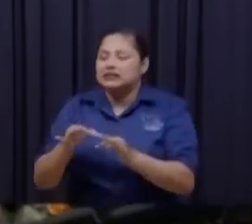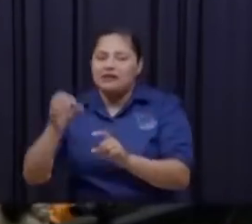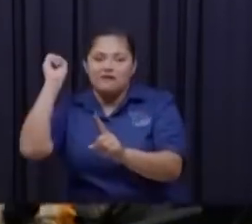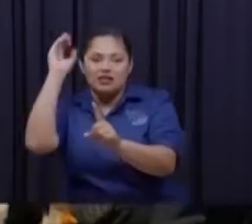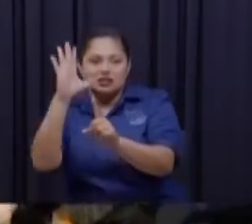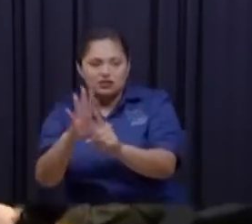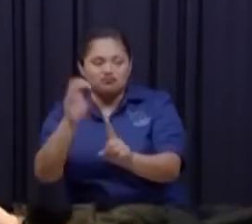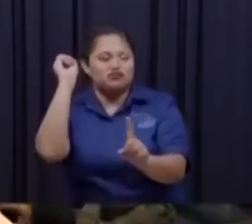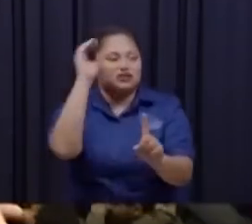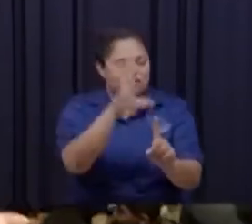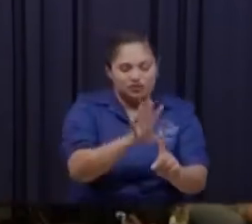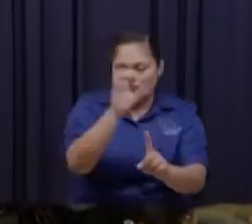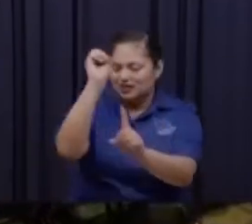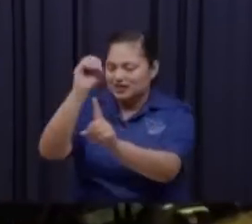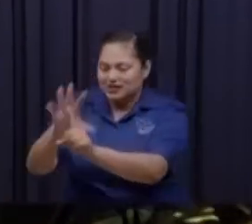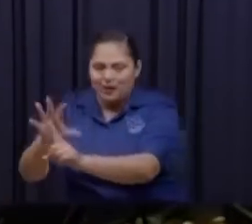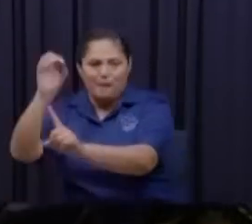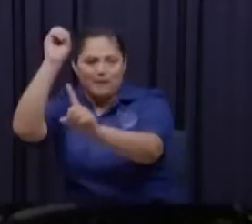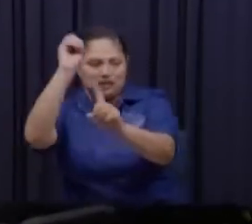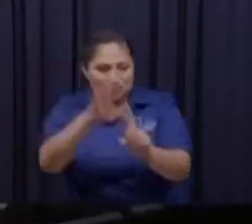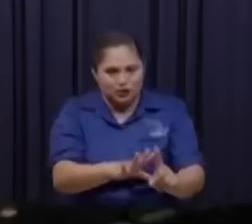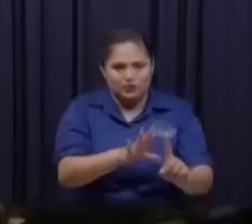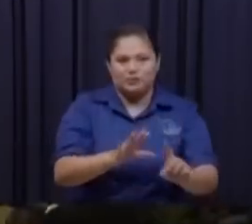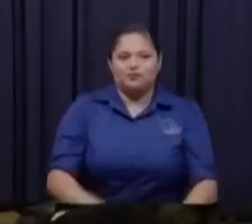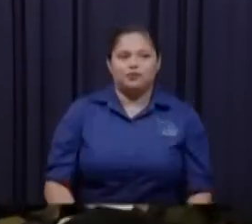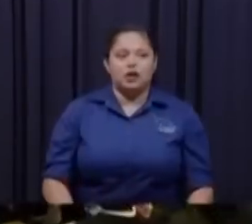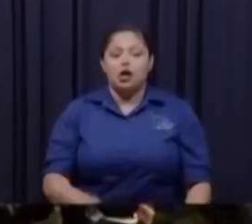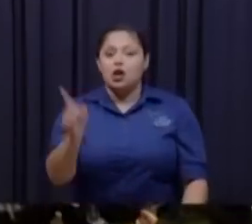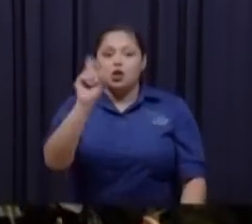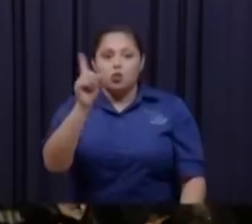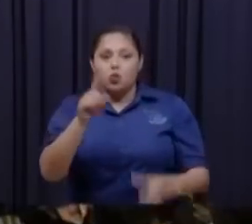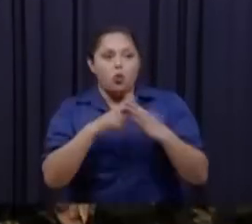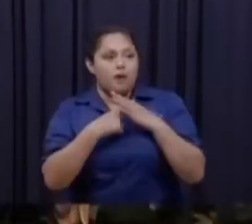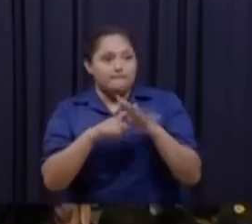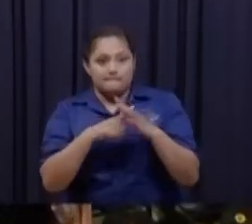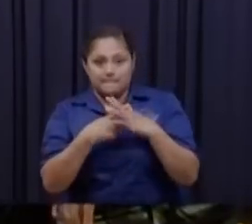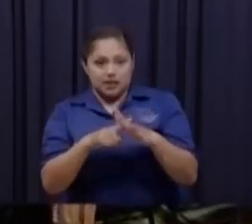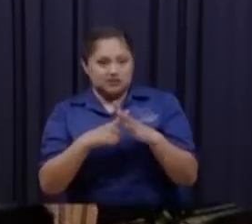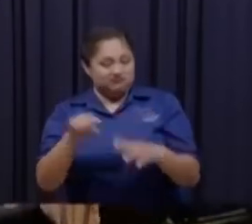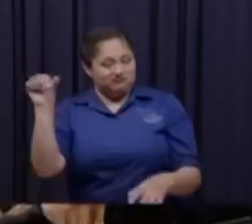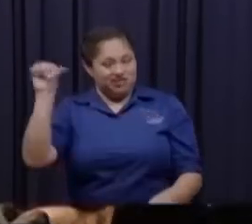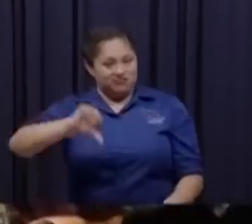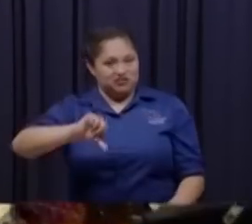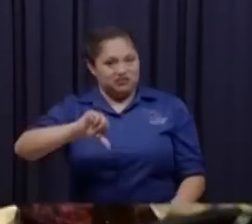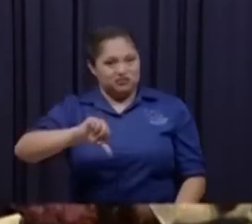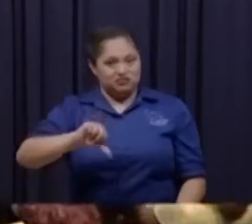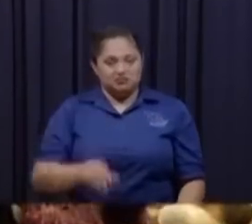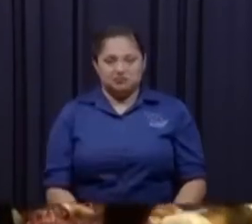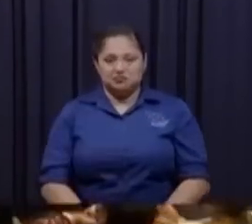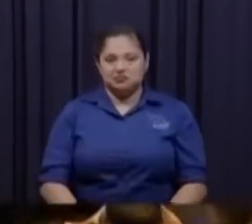la bendición, la bendición, la bendición, y no empezar con la maldición.